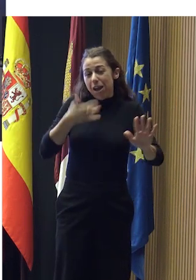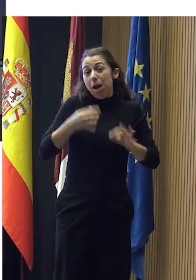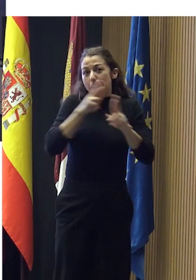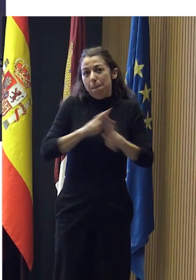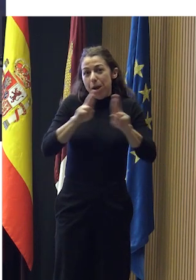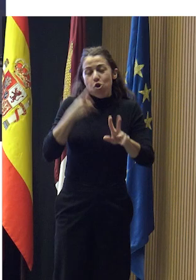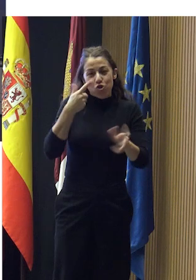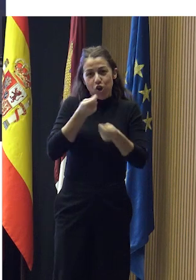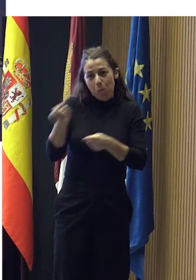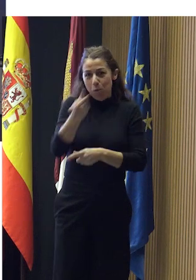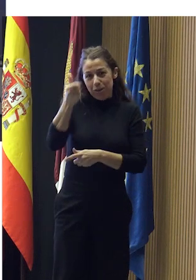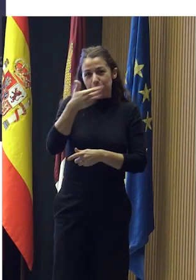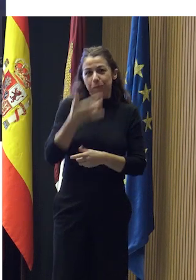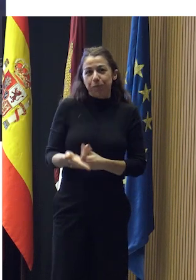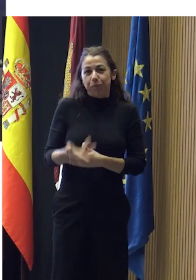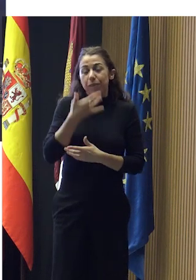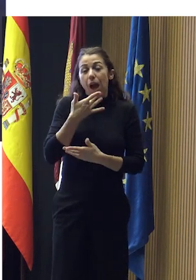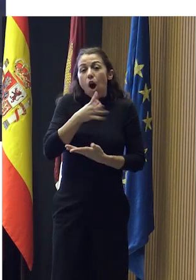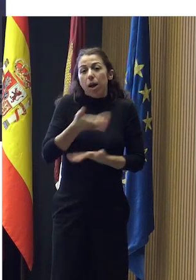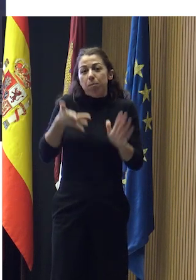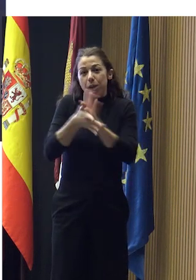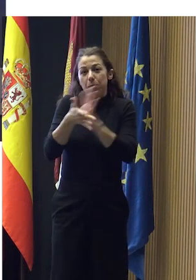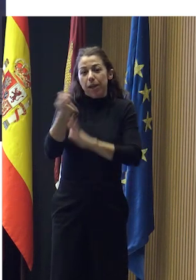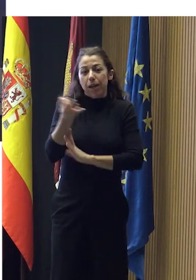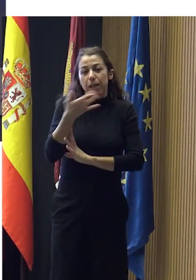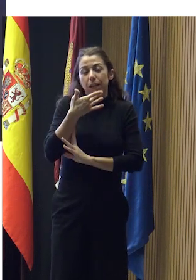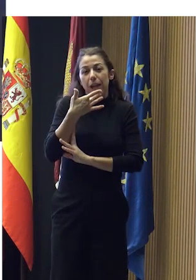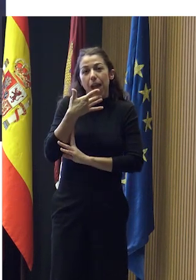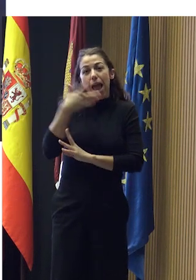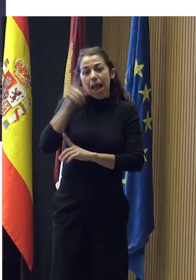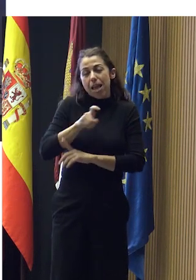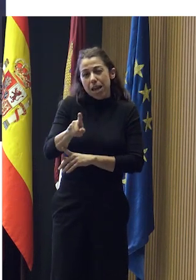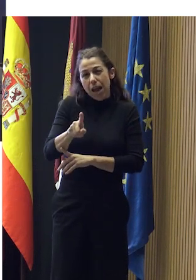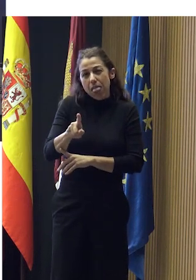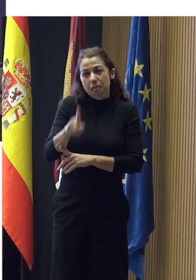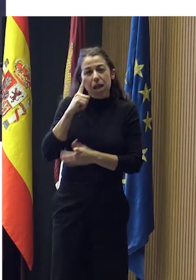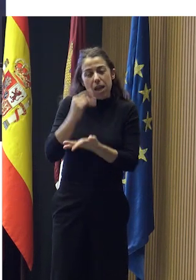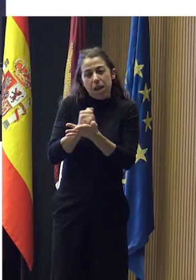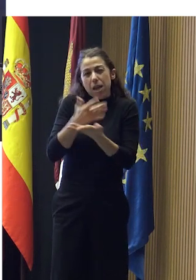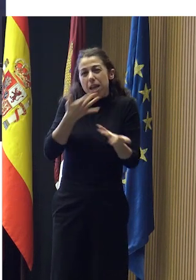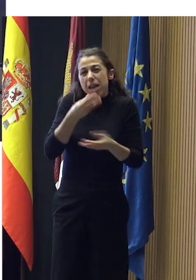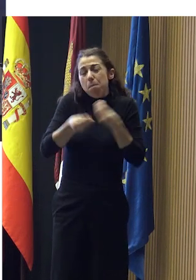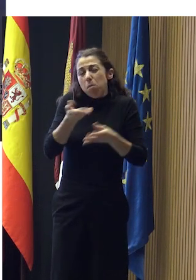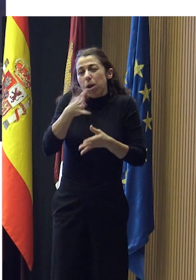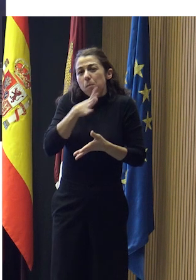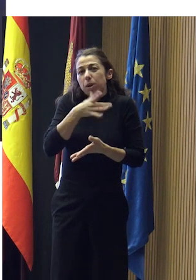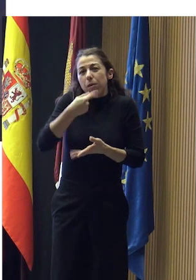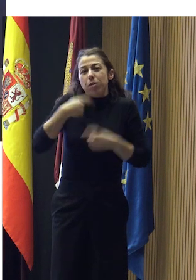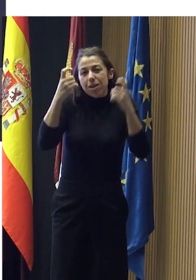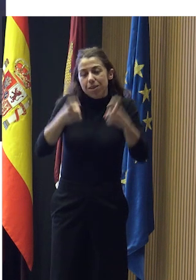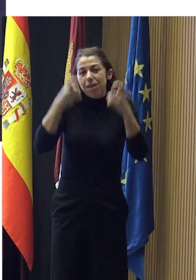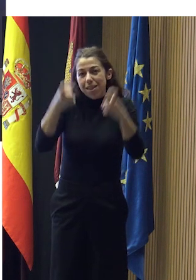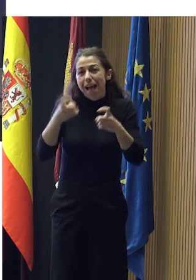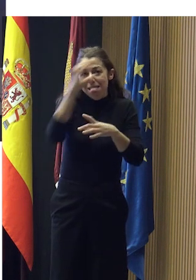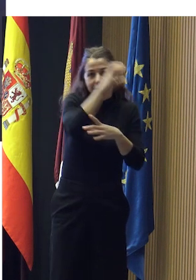Espero controlarme un poquito. Vamos a explicar qué investigamos en cáncer y por qué esto es importante. También vamos a intentar conectar